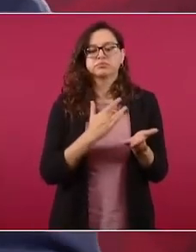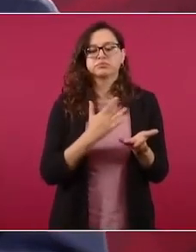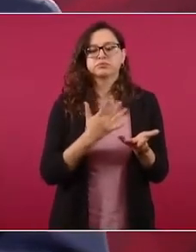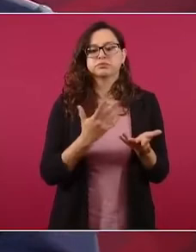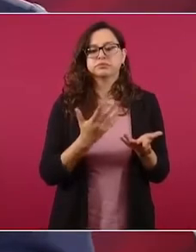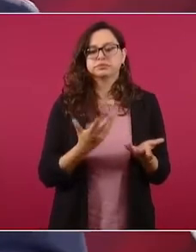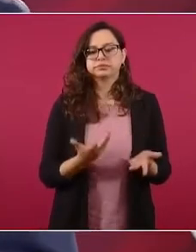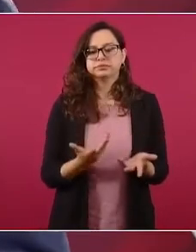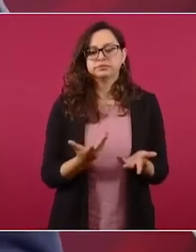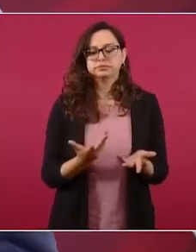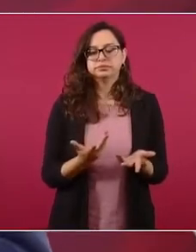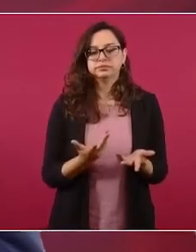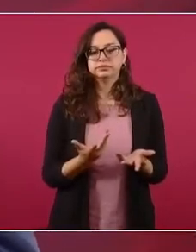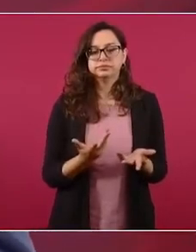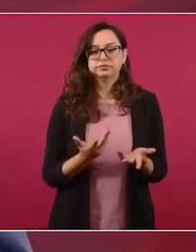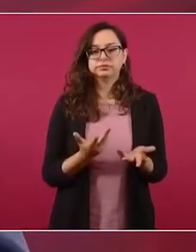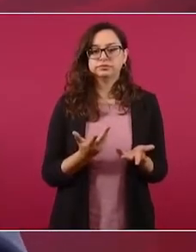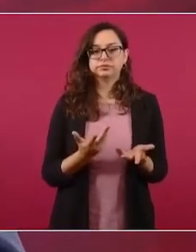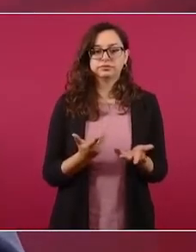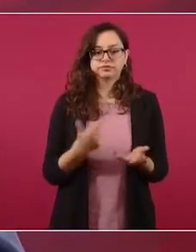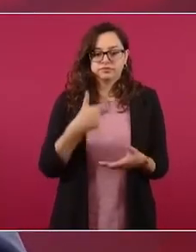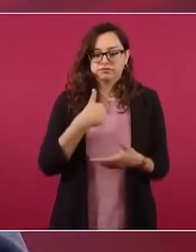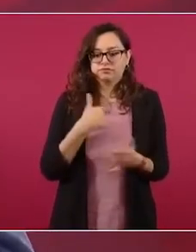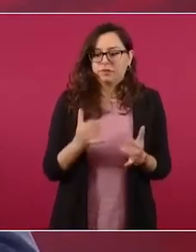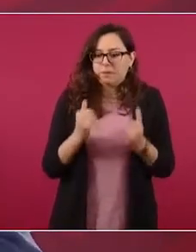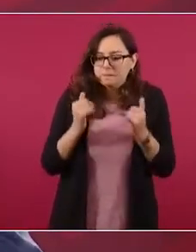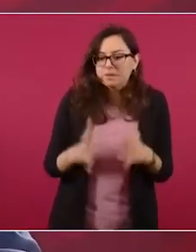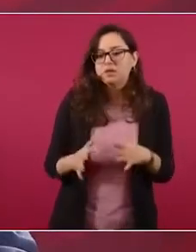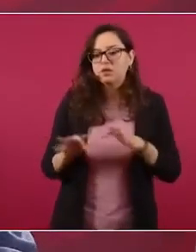quien me aligera la carga